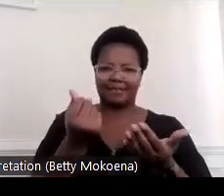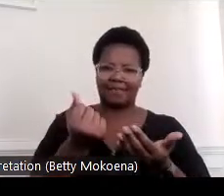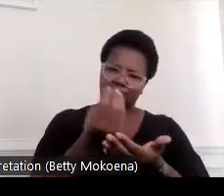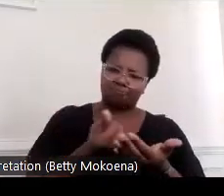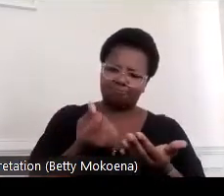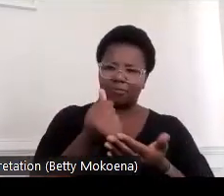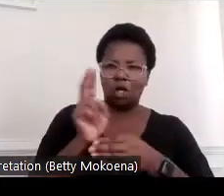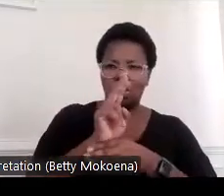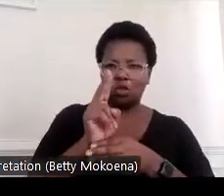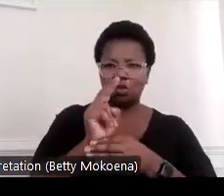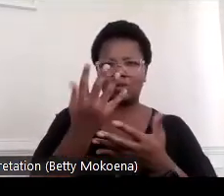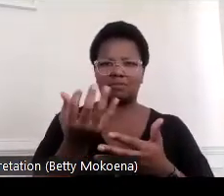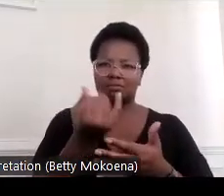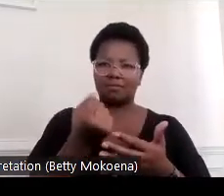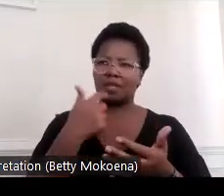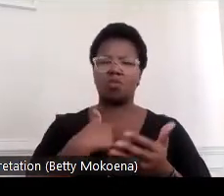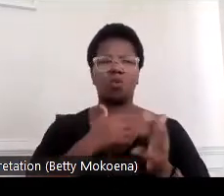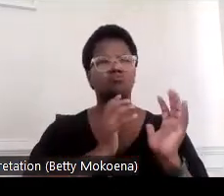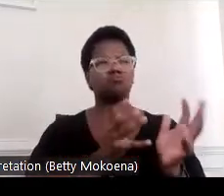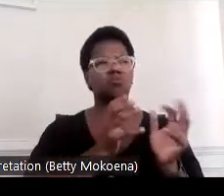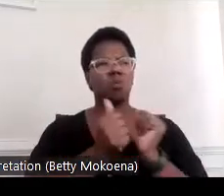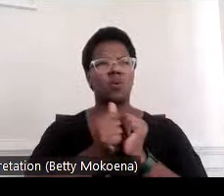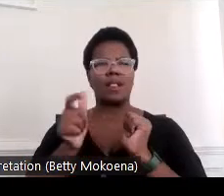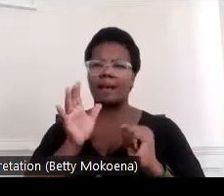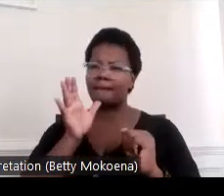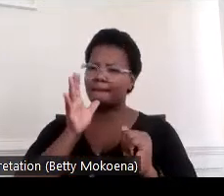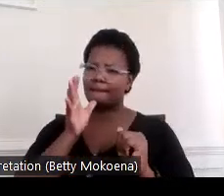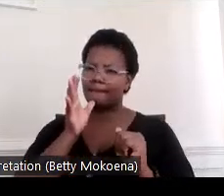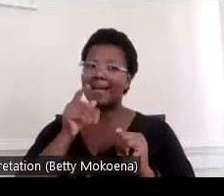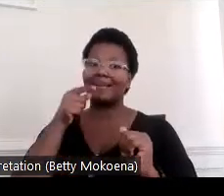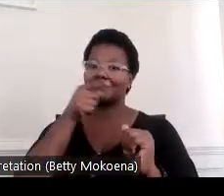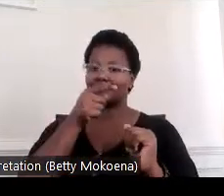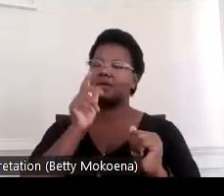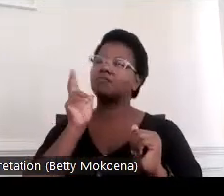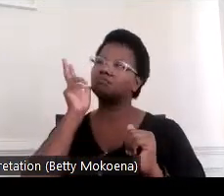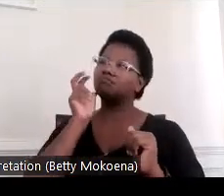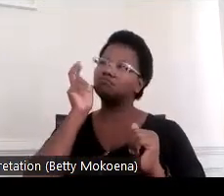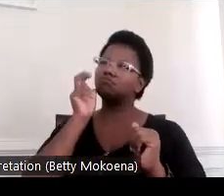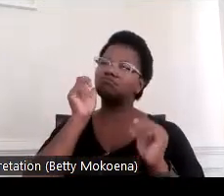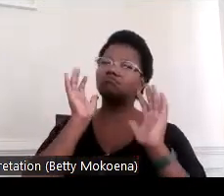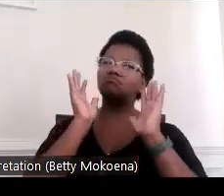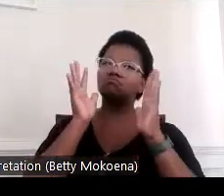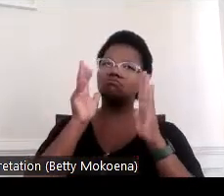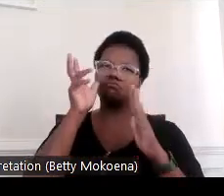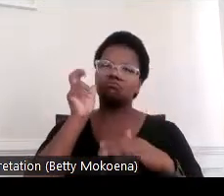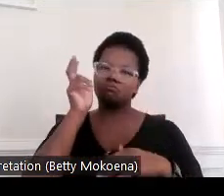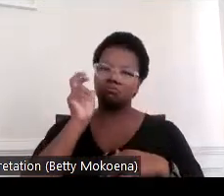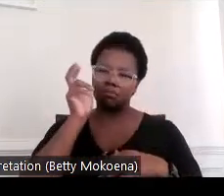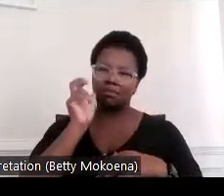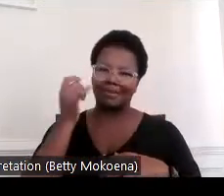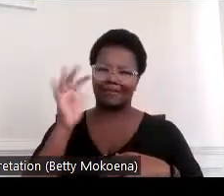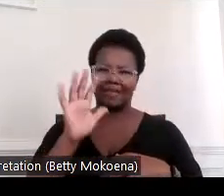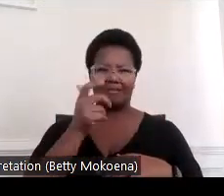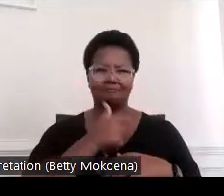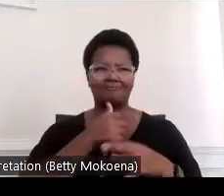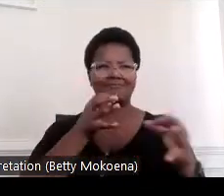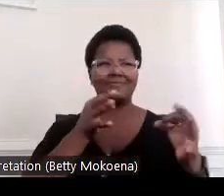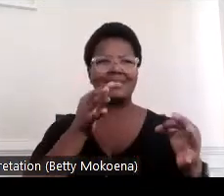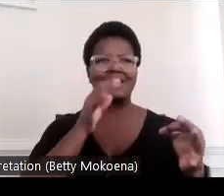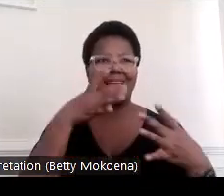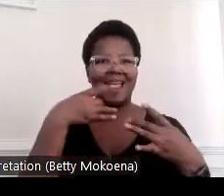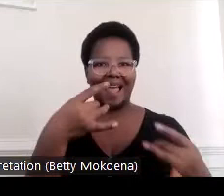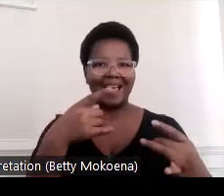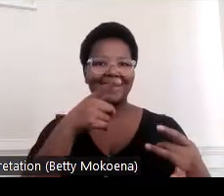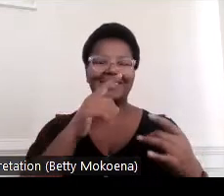un aparatito en un juguetito y en cuanto estábamos hablando Yo hablé con su mamá y él estaba escuchando estaba poniendo atención y cuando hablamos